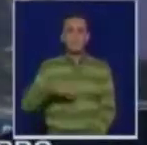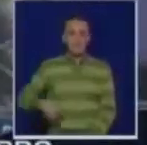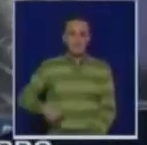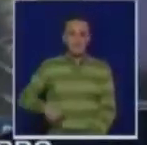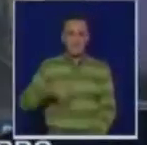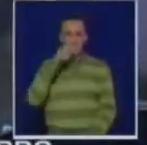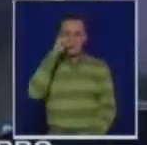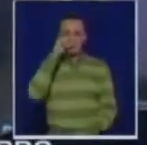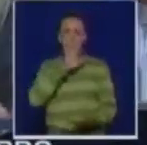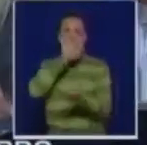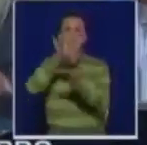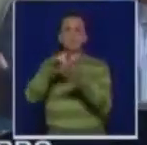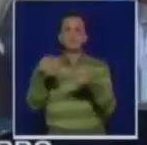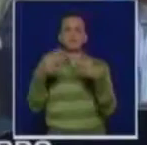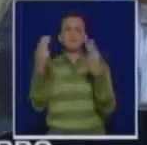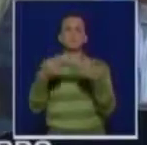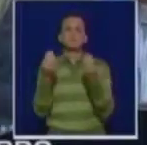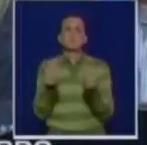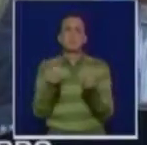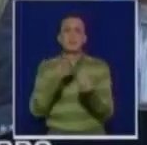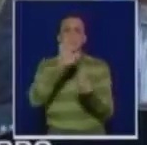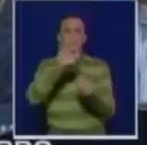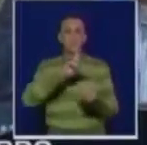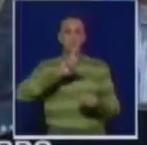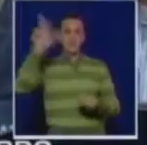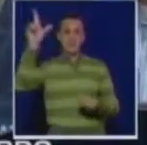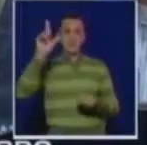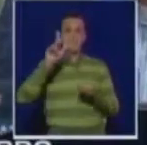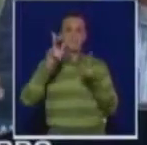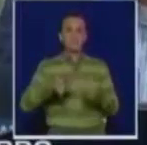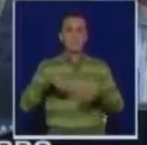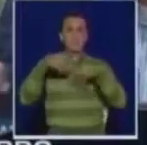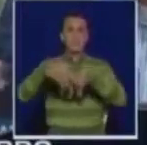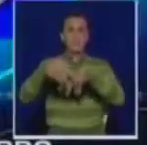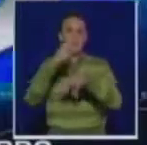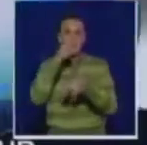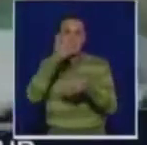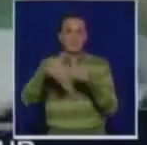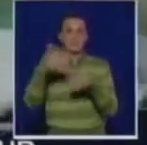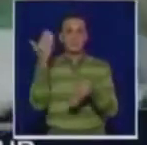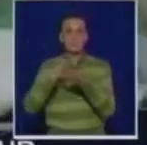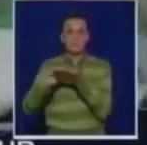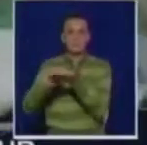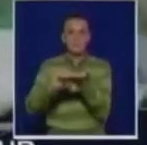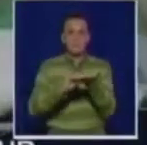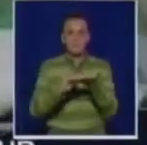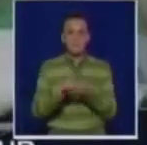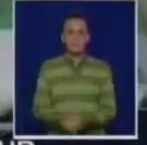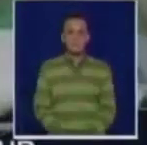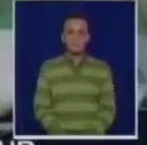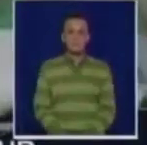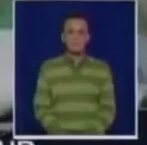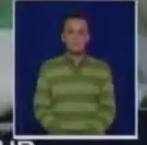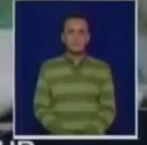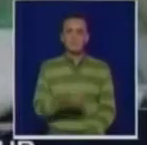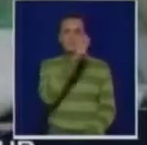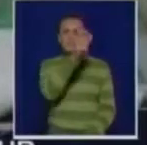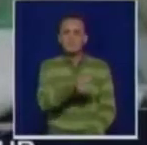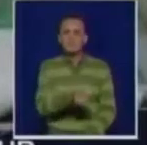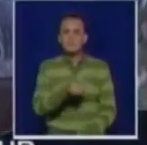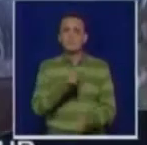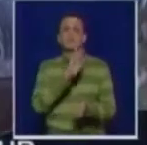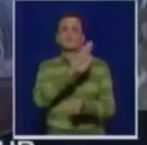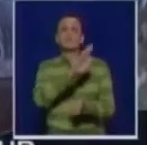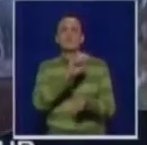Santos estuvo hoy en Tunja buscando acercamiento con los líderes del paro. Mañana inicia una mesa de diálogo. Mejora la salud del exjugador Freddy Rincón